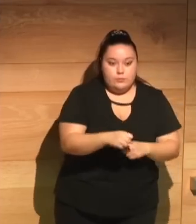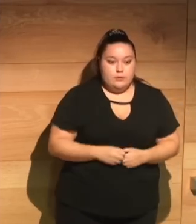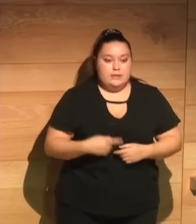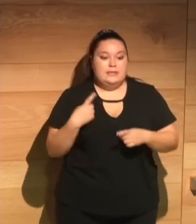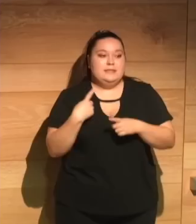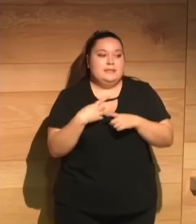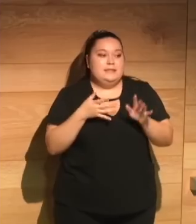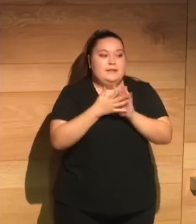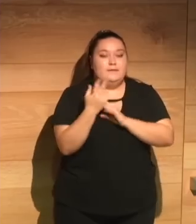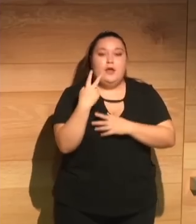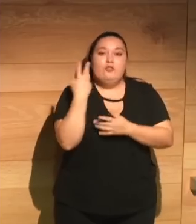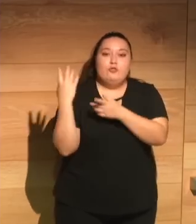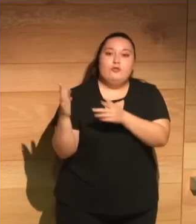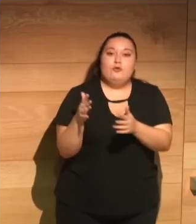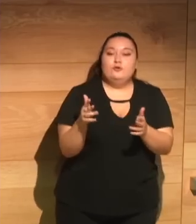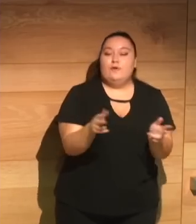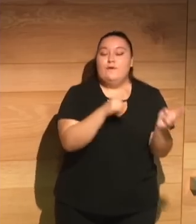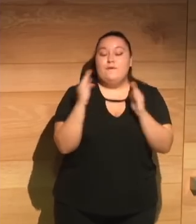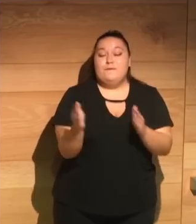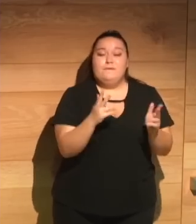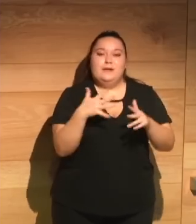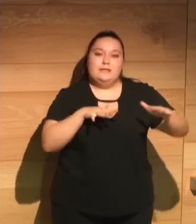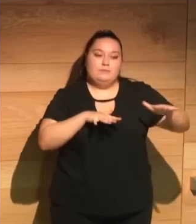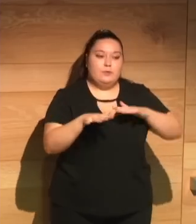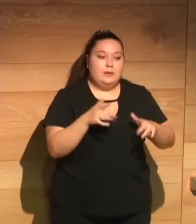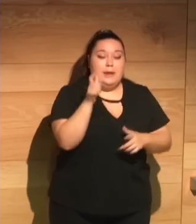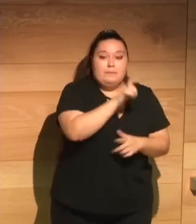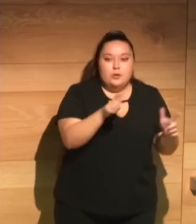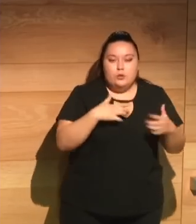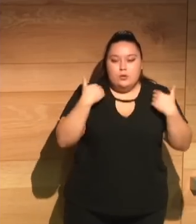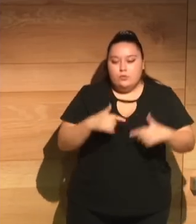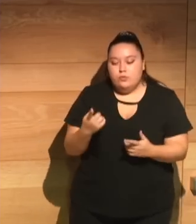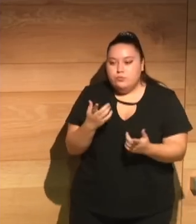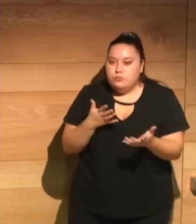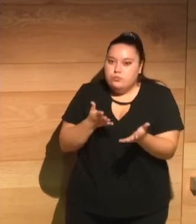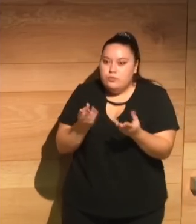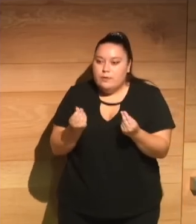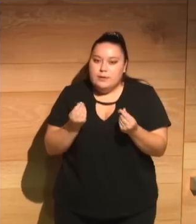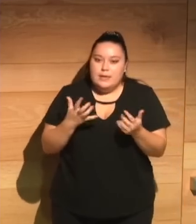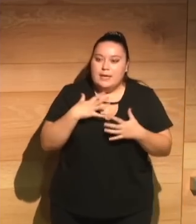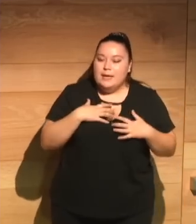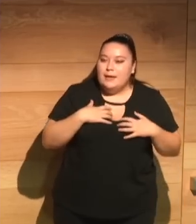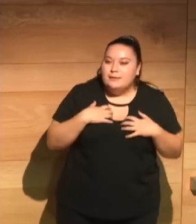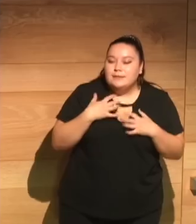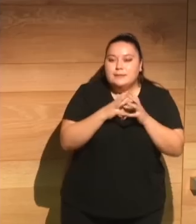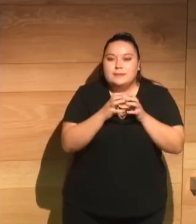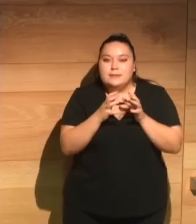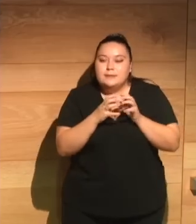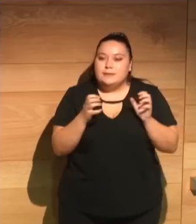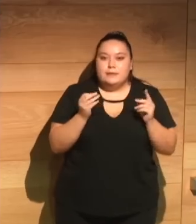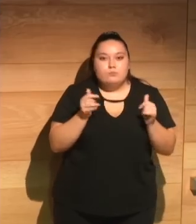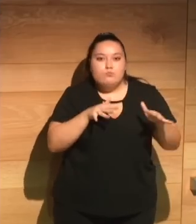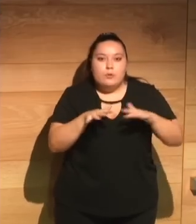ya entonces había un impulso del ser humano por representar el movimiento, incluso en esa pared, ya ni siquiera